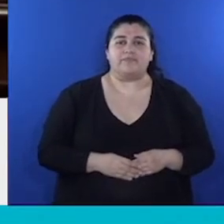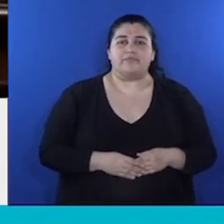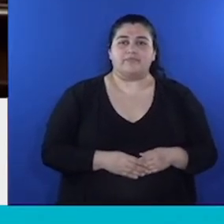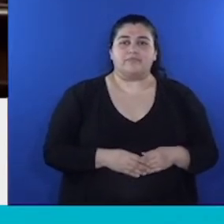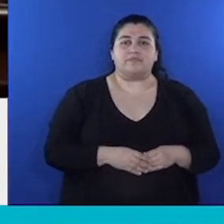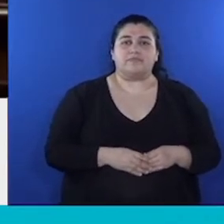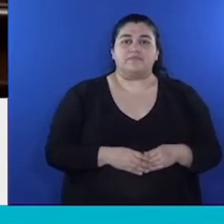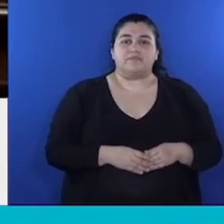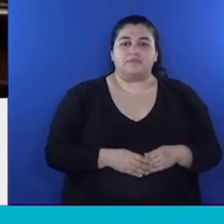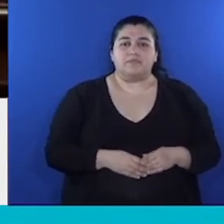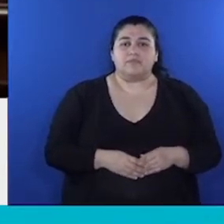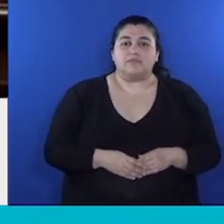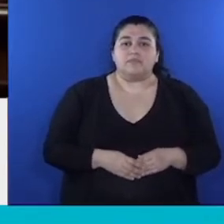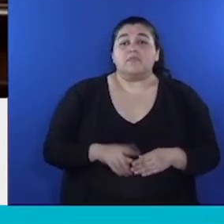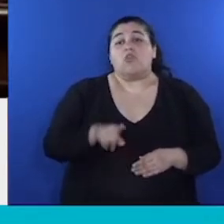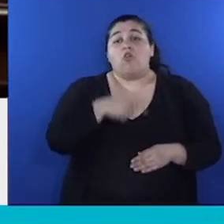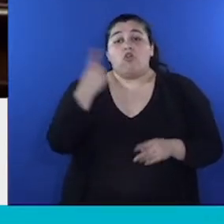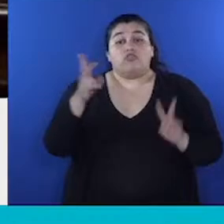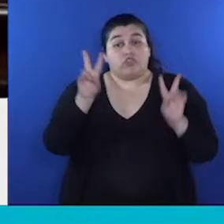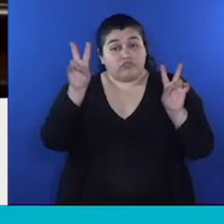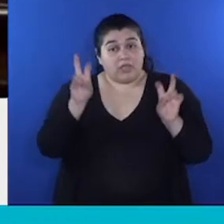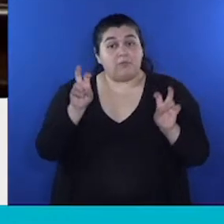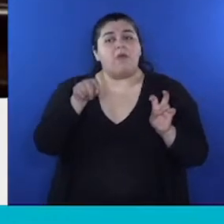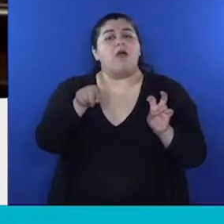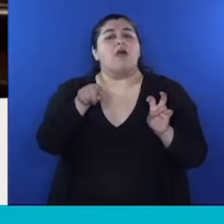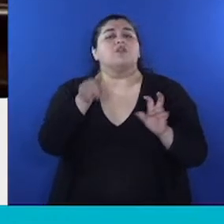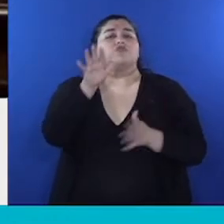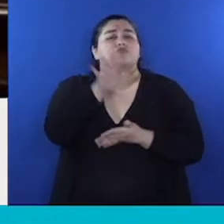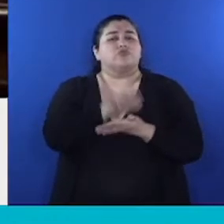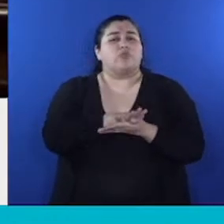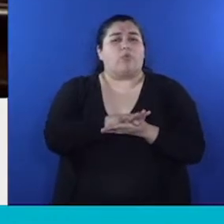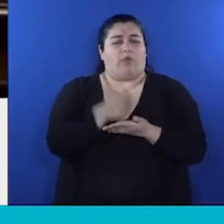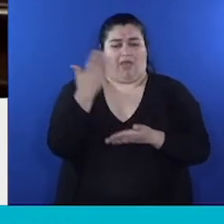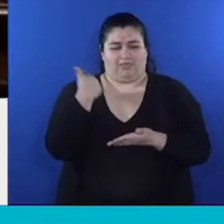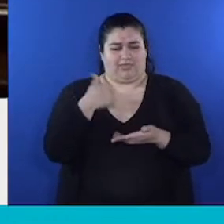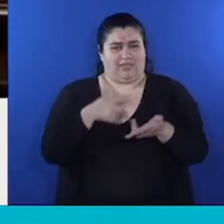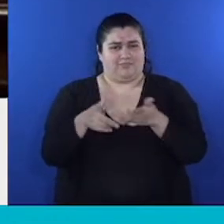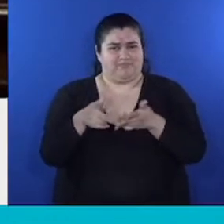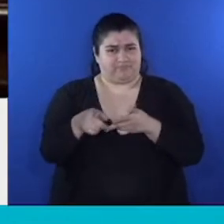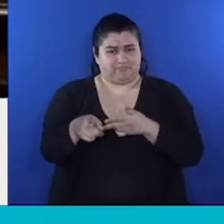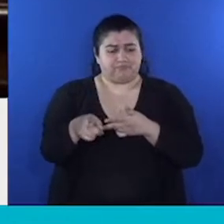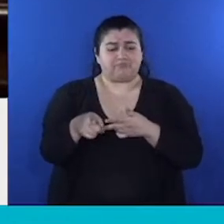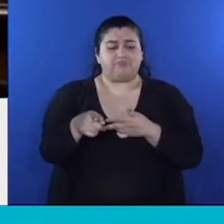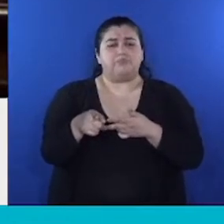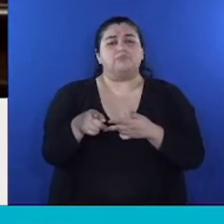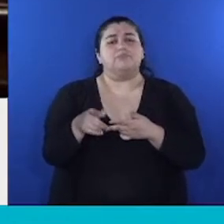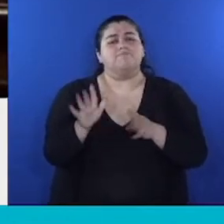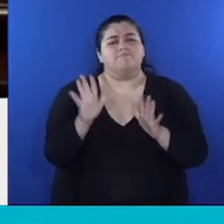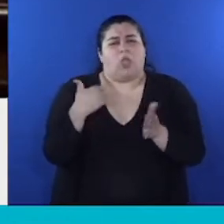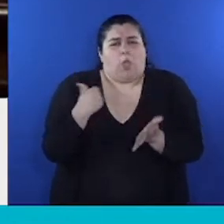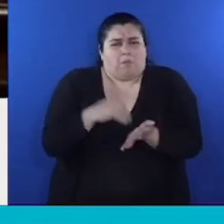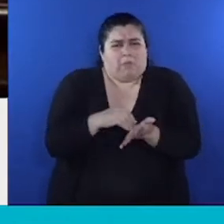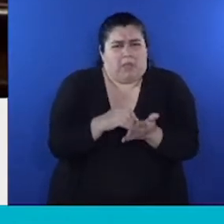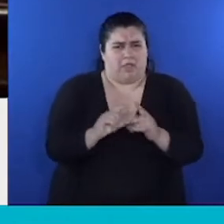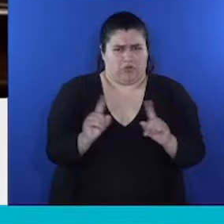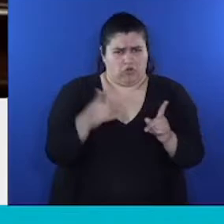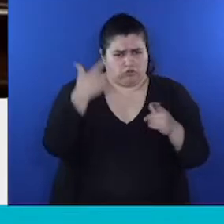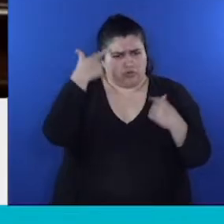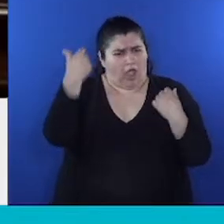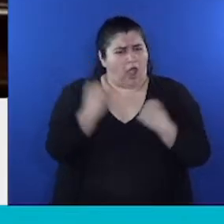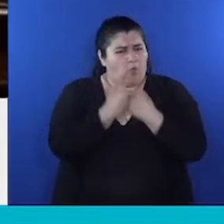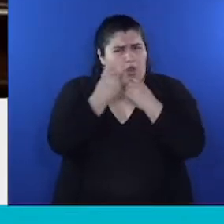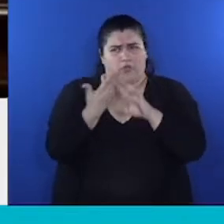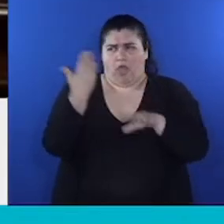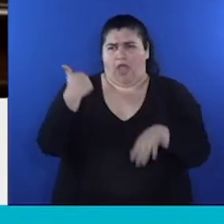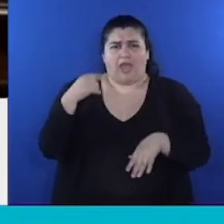Se trataron otros temas que en algún punto no voy a ampliar porque comparto lo